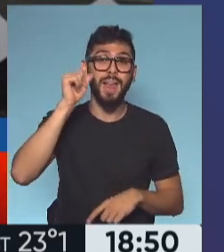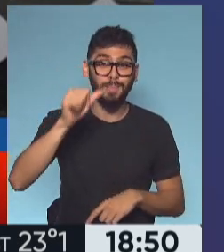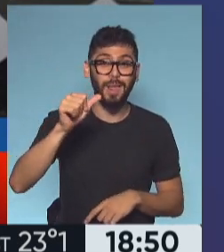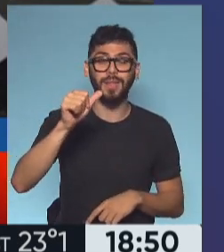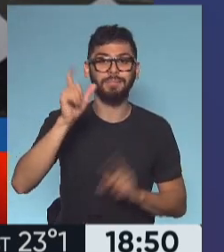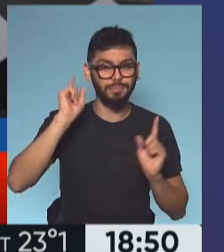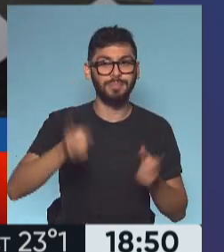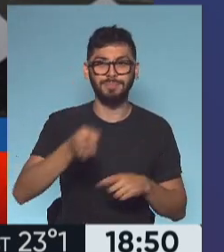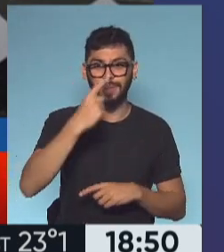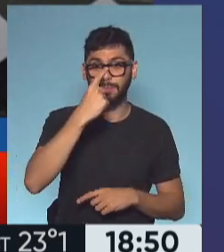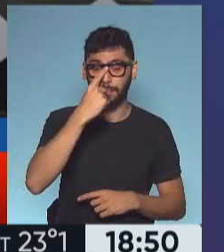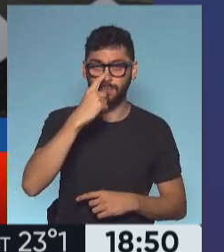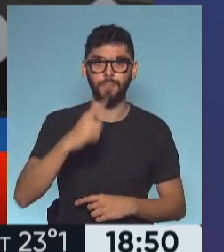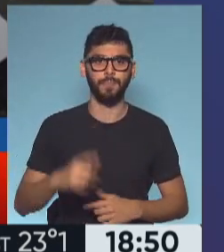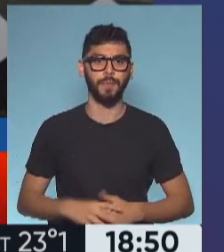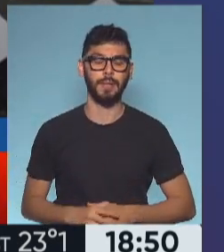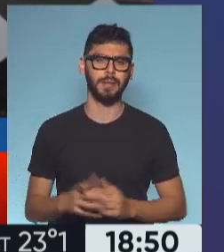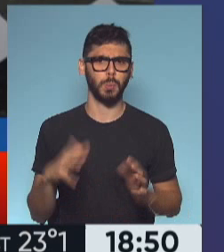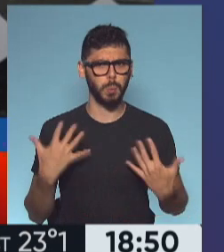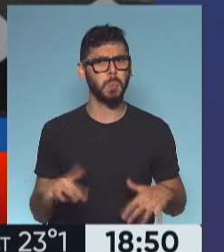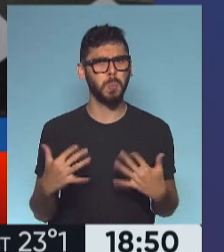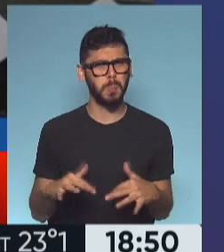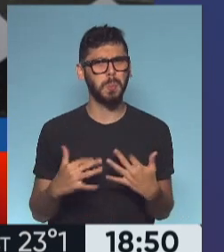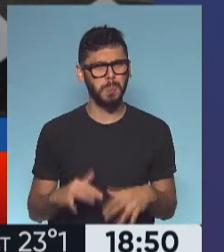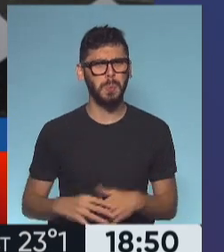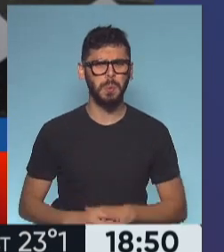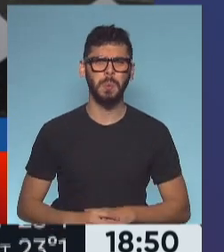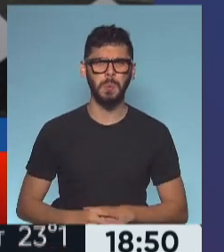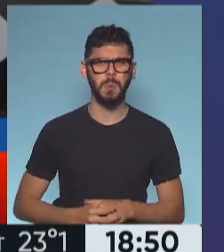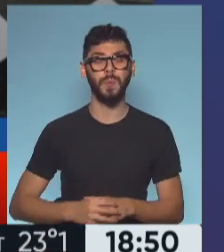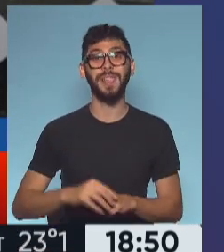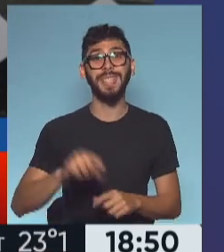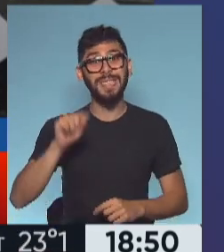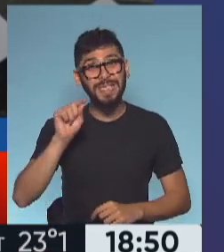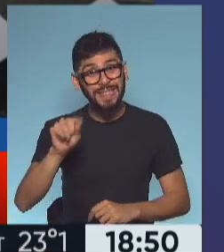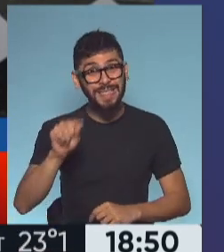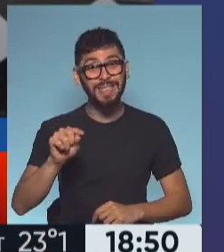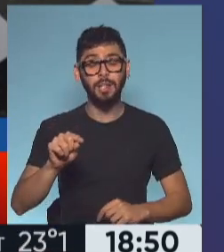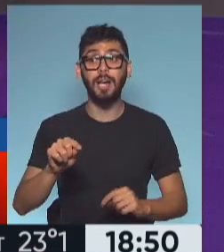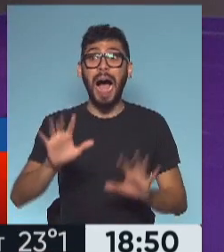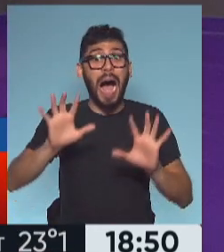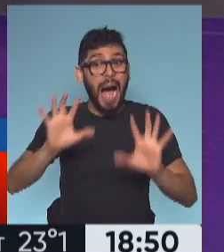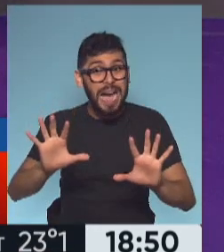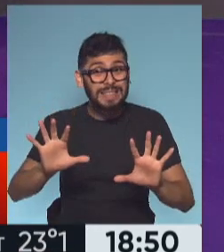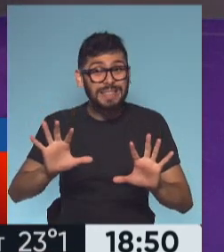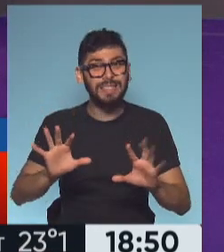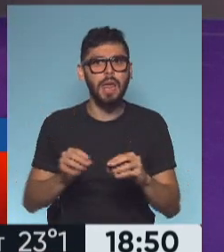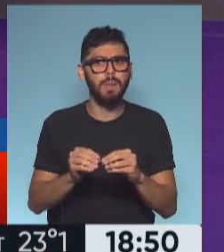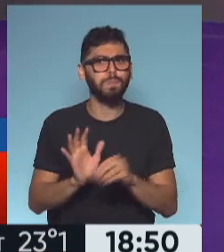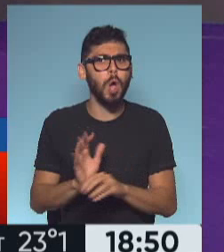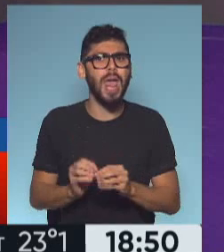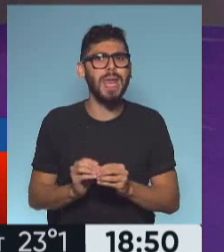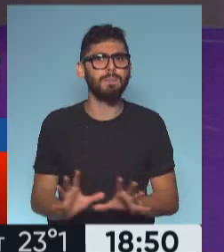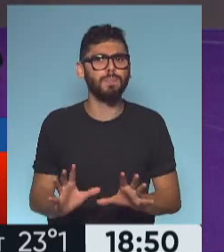También. O sea que también fuerte. estamos... O sea, esto le voy a decir que así se empieza, ¿sí? Se